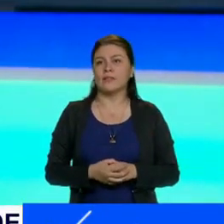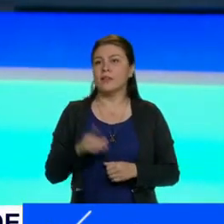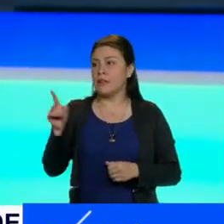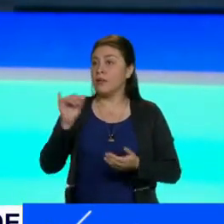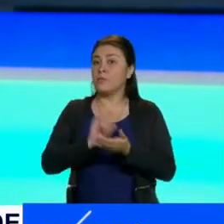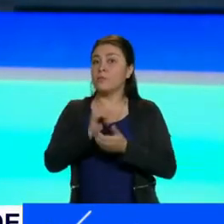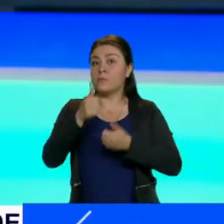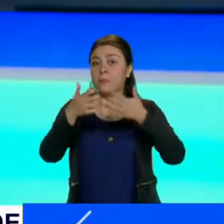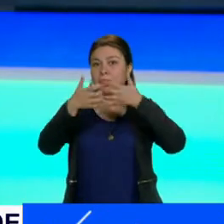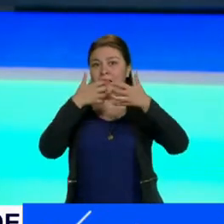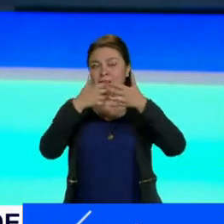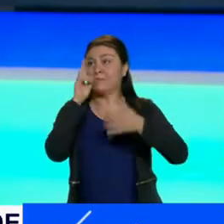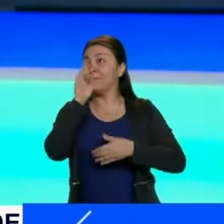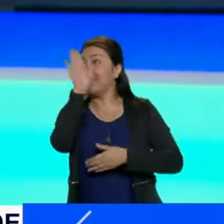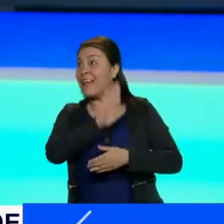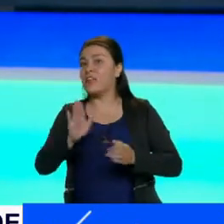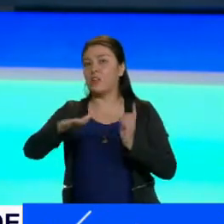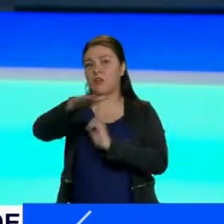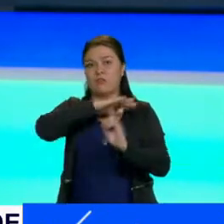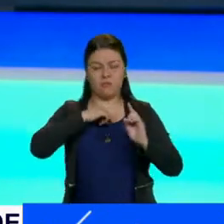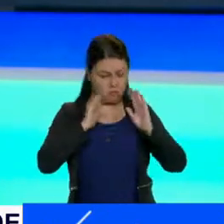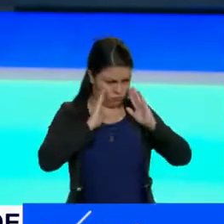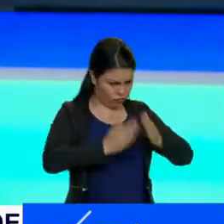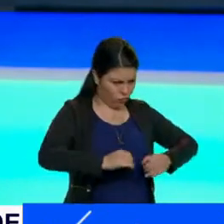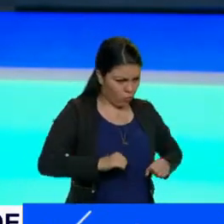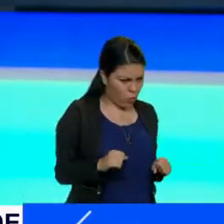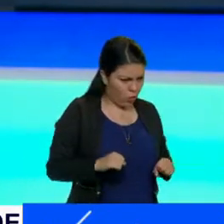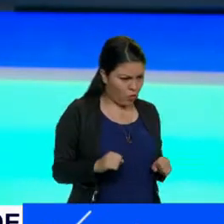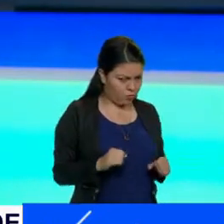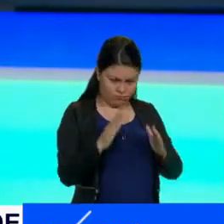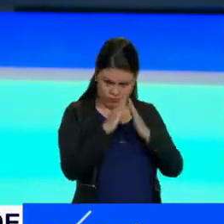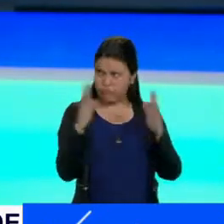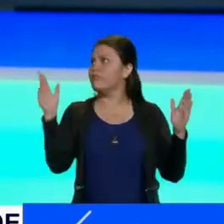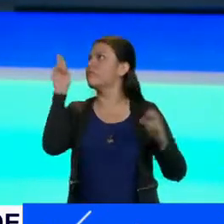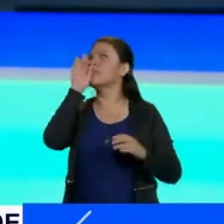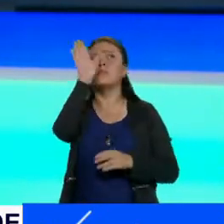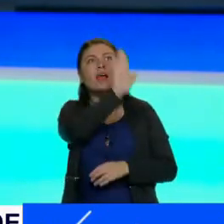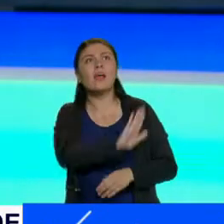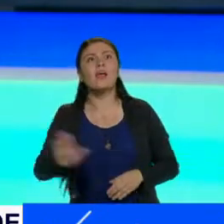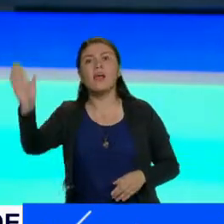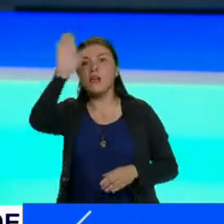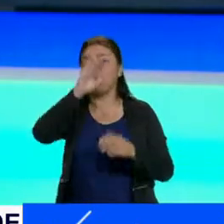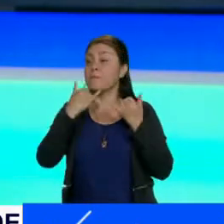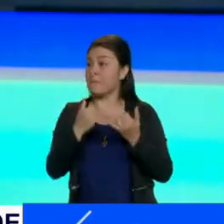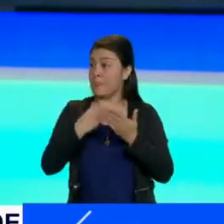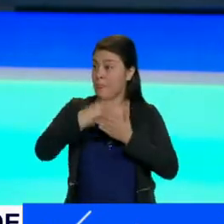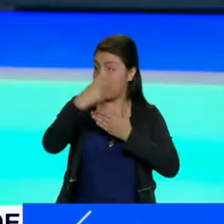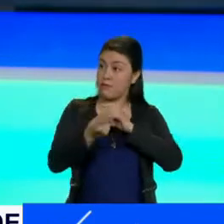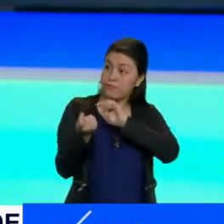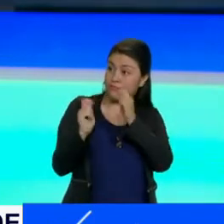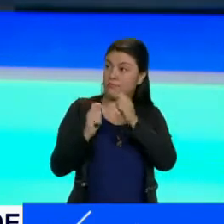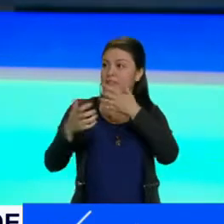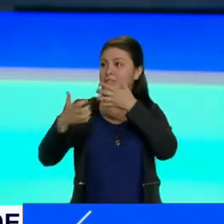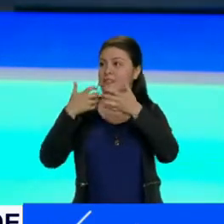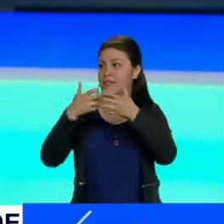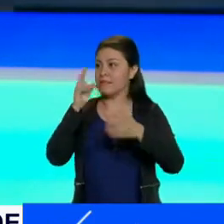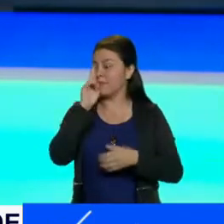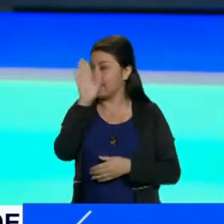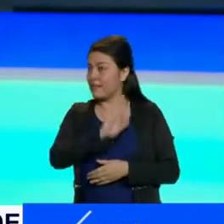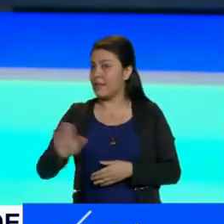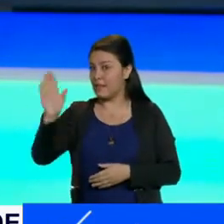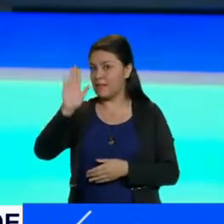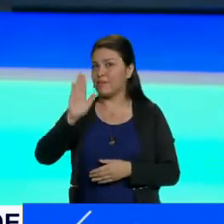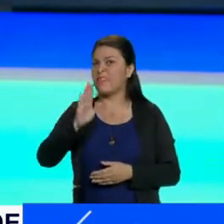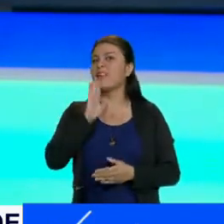Sistema Nacional Ambiental y entendemos todos que hay un proyecto para reformar el Sistema Nacional Ambiental de parte del Ministerio de